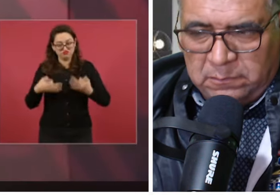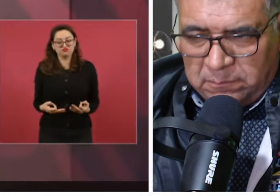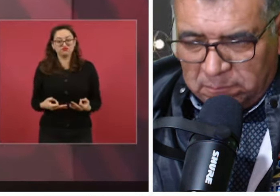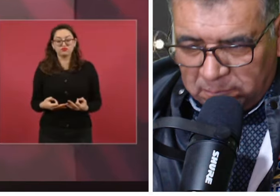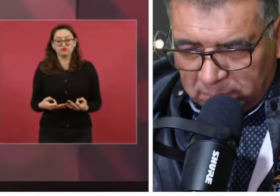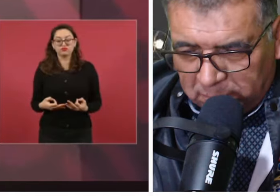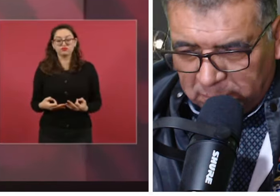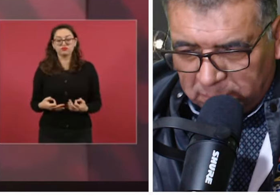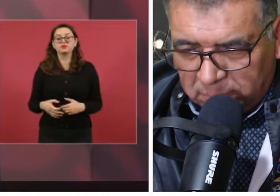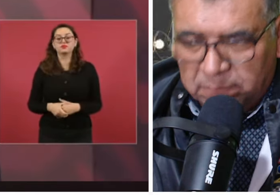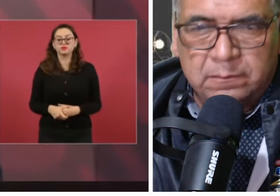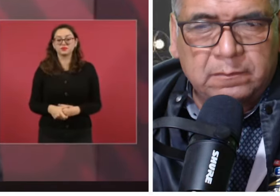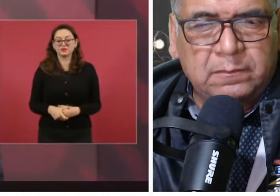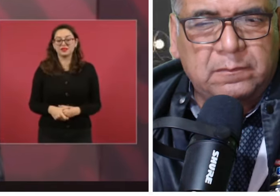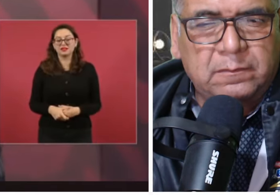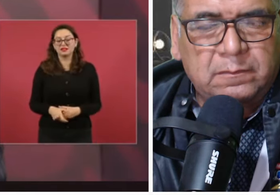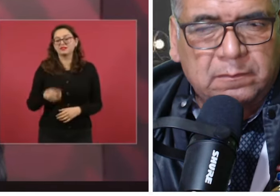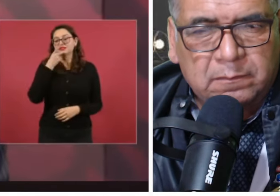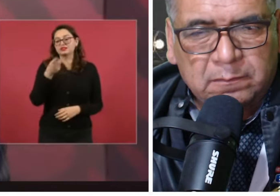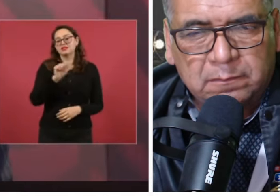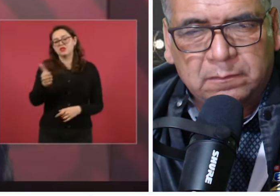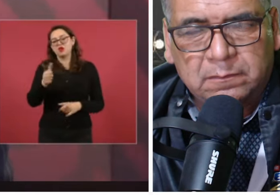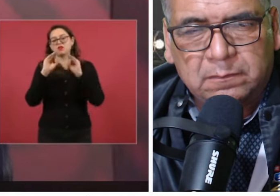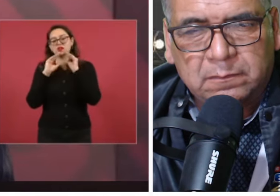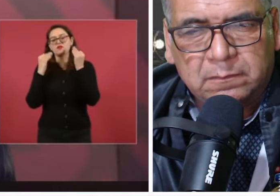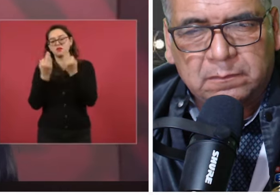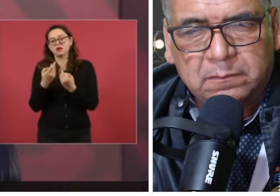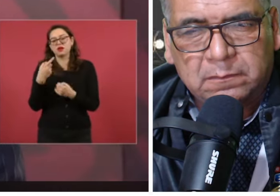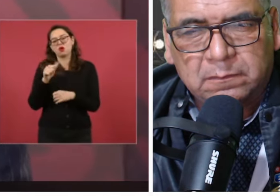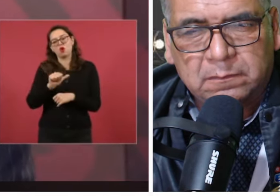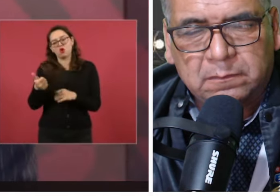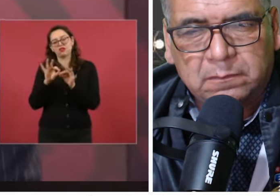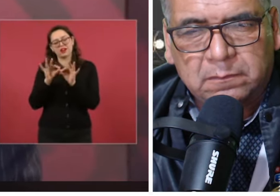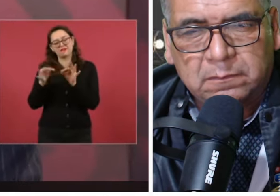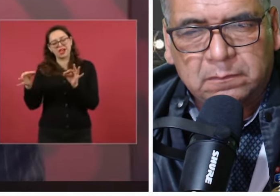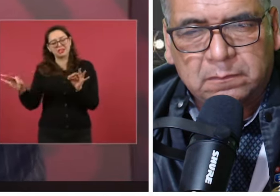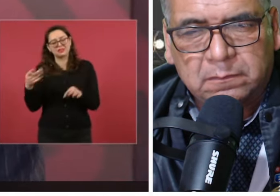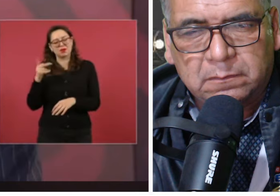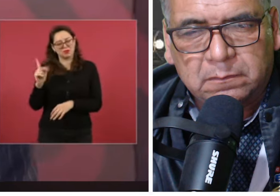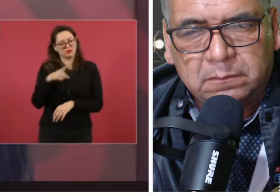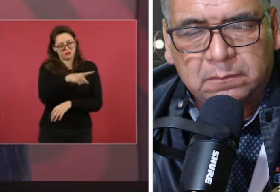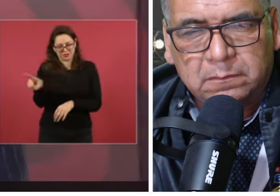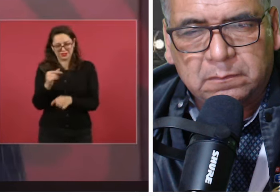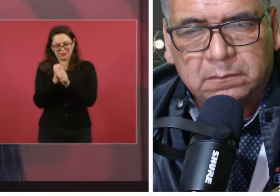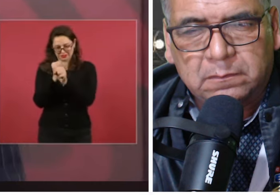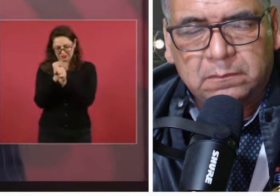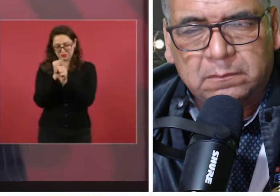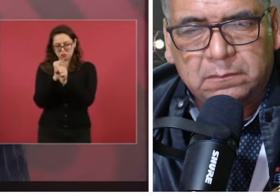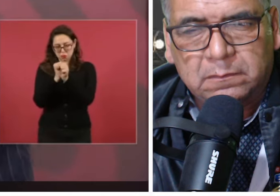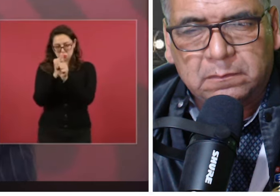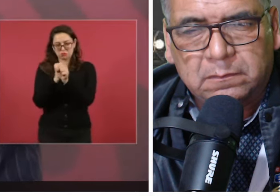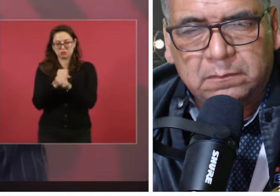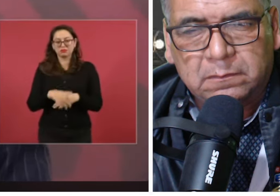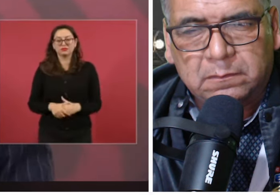Se dice de otra manera, es un dicho popular, pero ahí se los dejo de tarea.